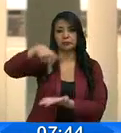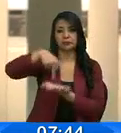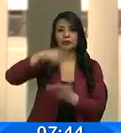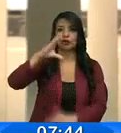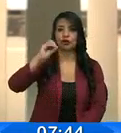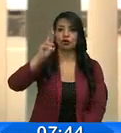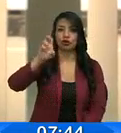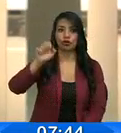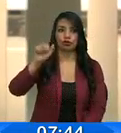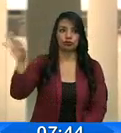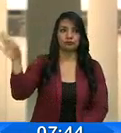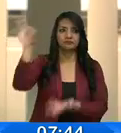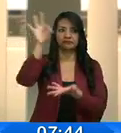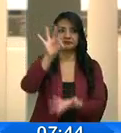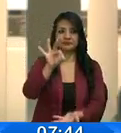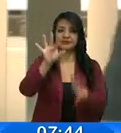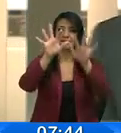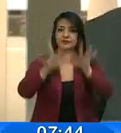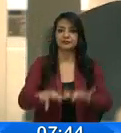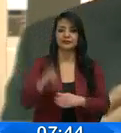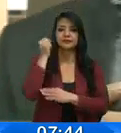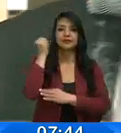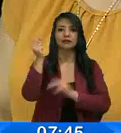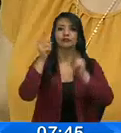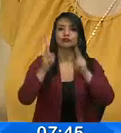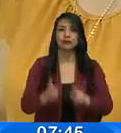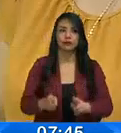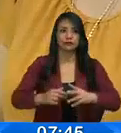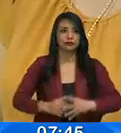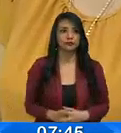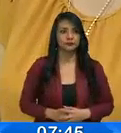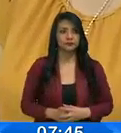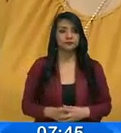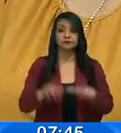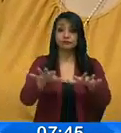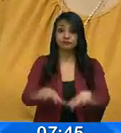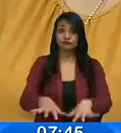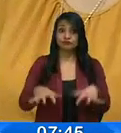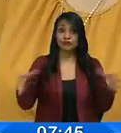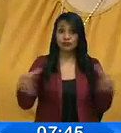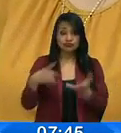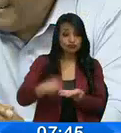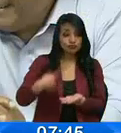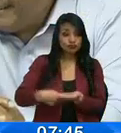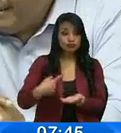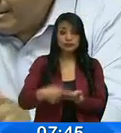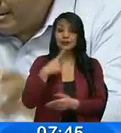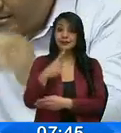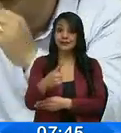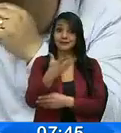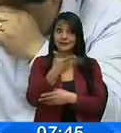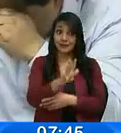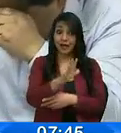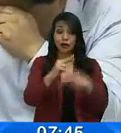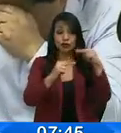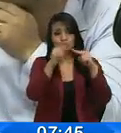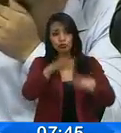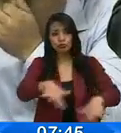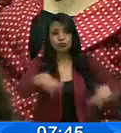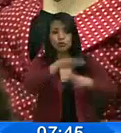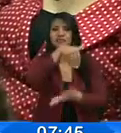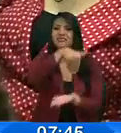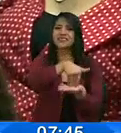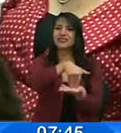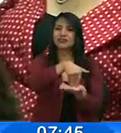recibió al titular de la Secretaría de Derechos Humanos, Ernesto Pazmiño. Durante la sesión, el funcionario manifestó que se ha desistido de ejecutar en La Moya el centro